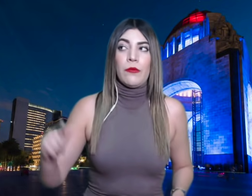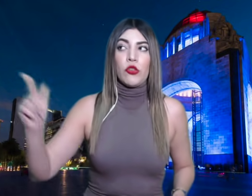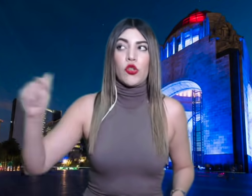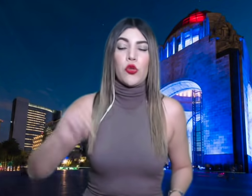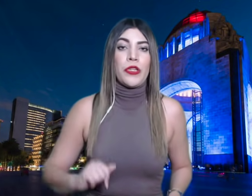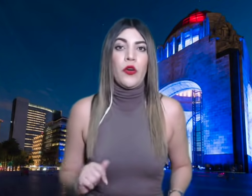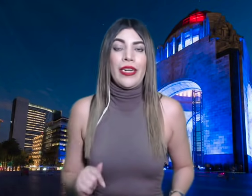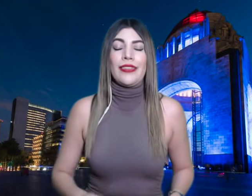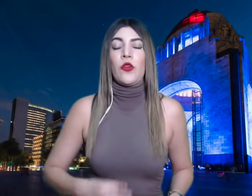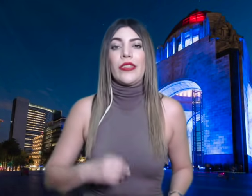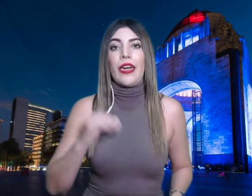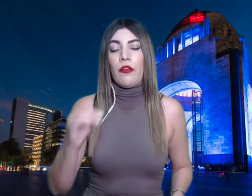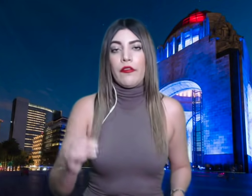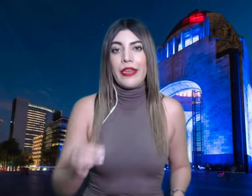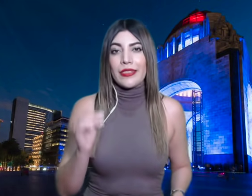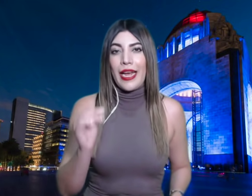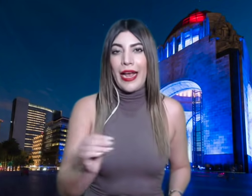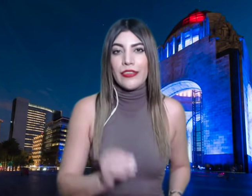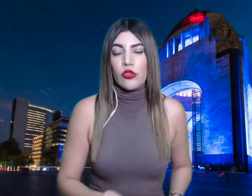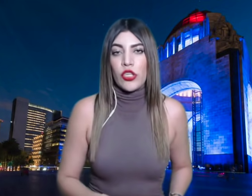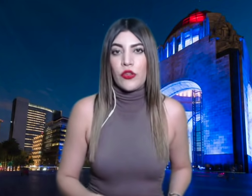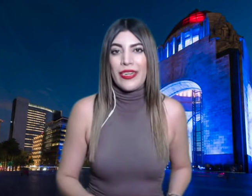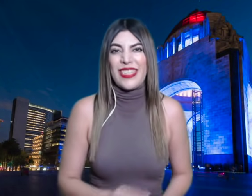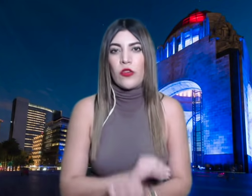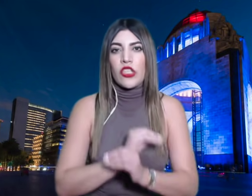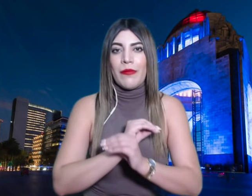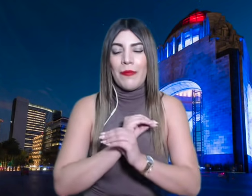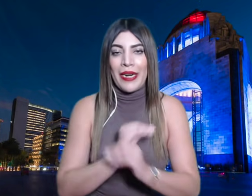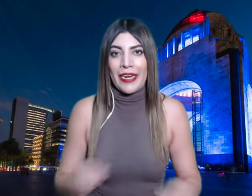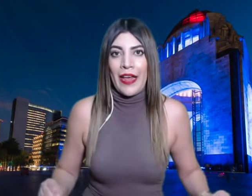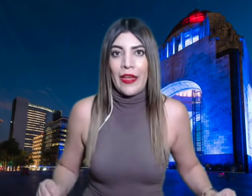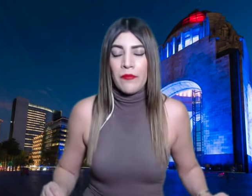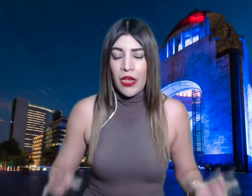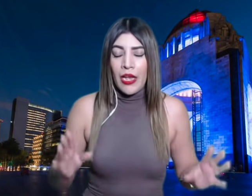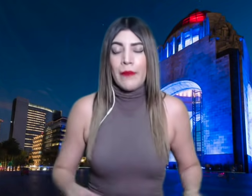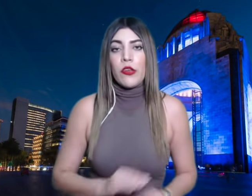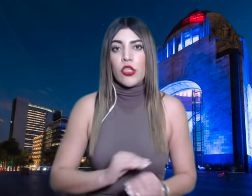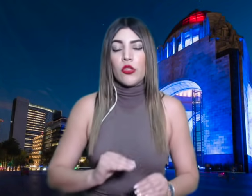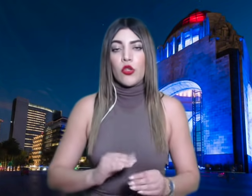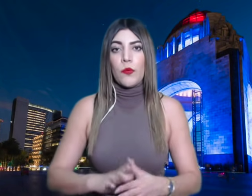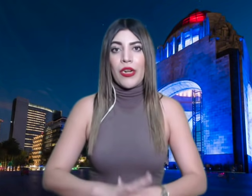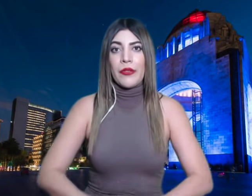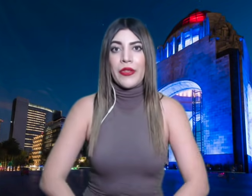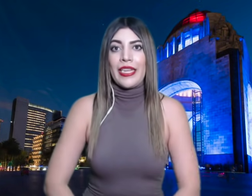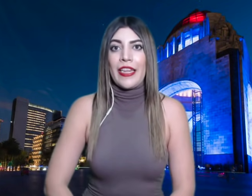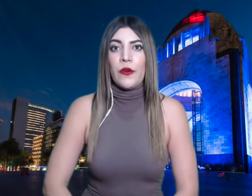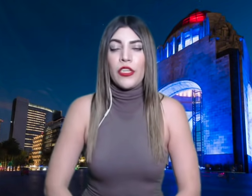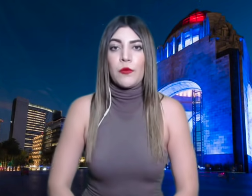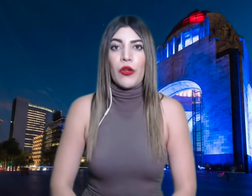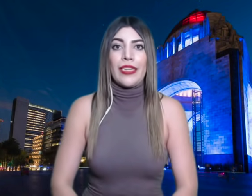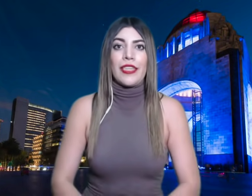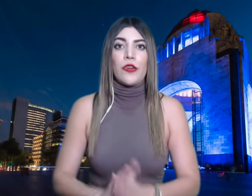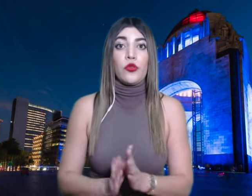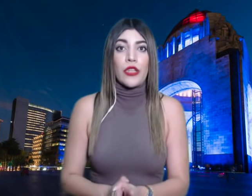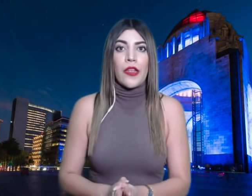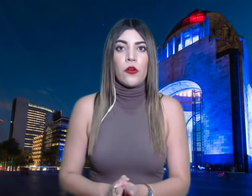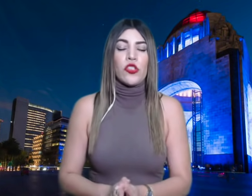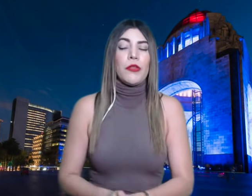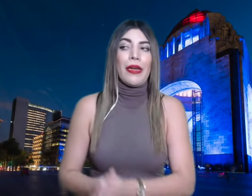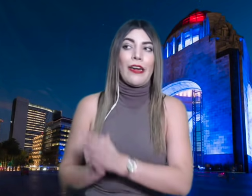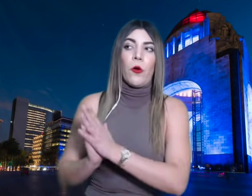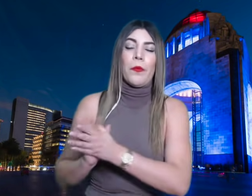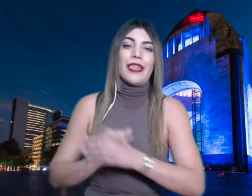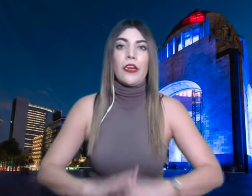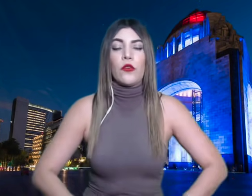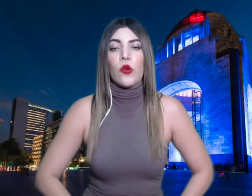le regalemos nuestros millones, nuestra confianza a estos señores que no sirven para nada. Amigos, esto es todo por el video del día de hoy. Espero que les haya gustado. Los